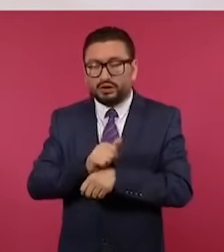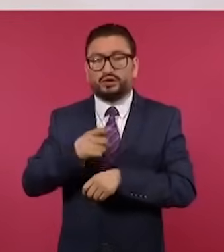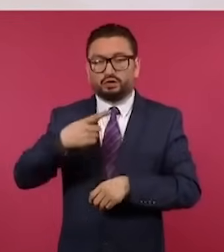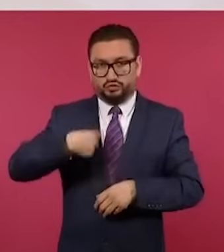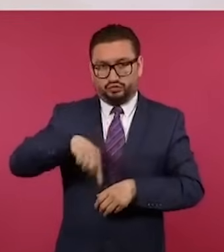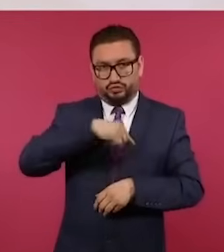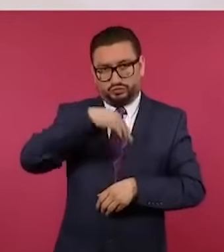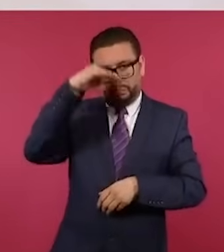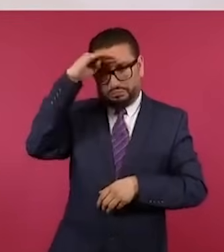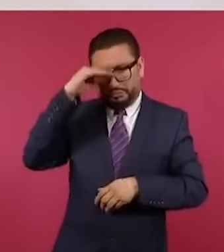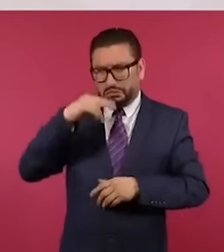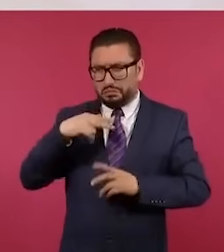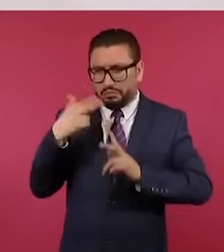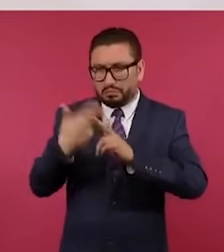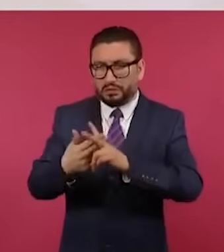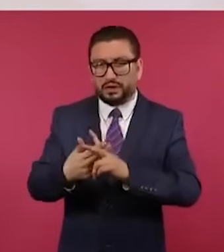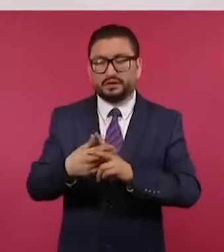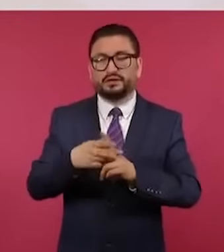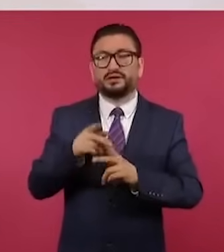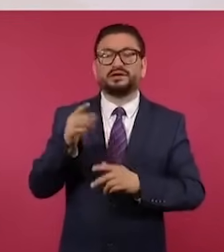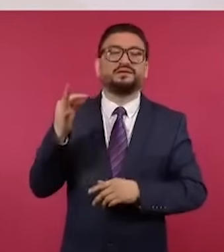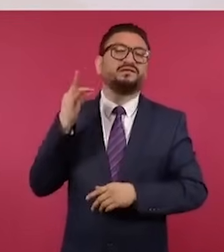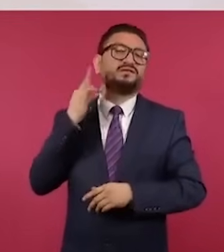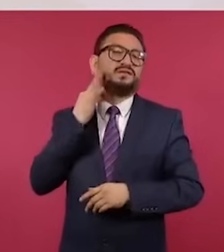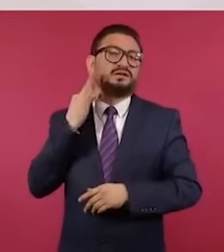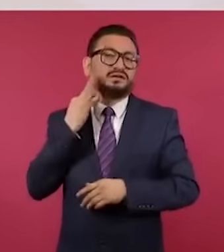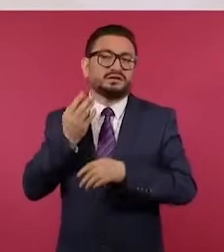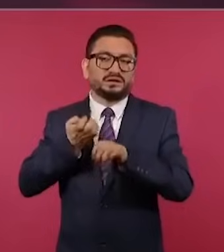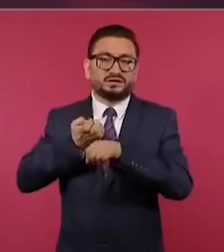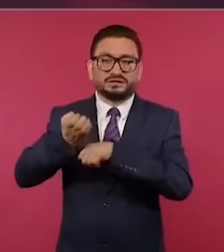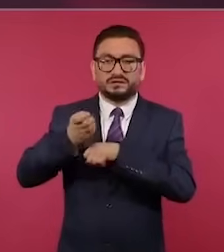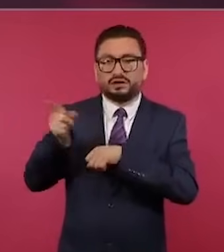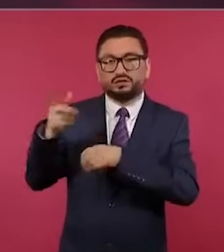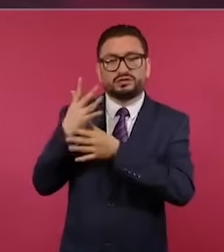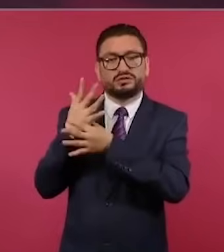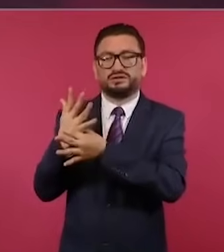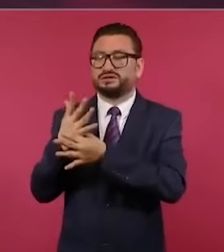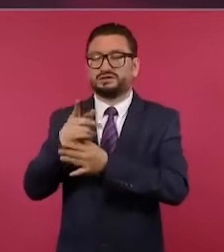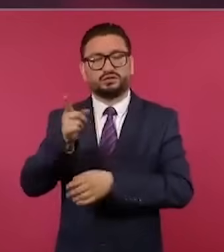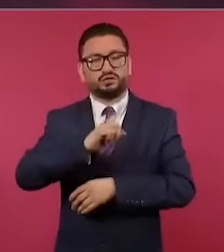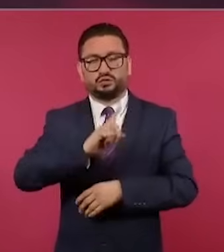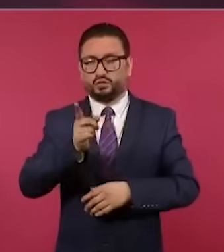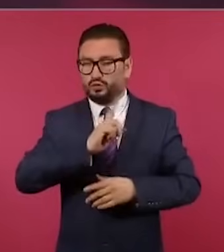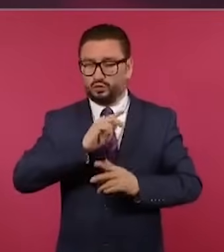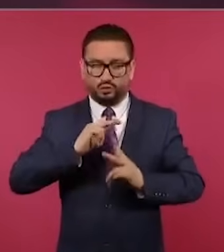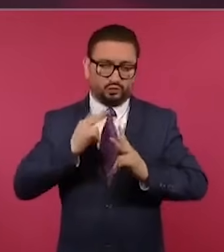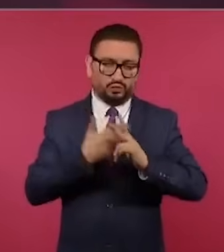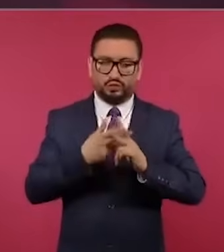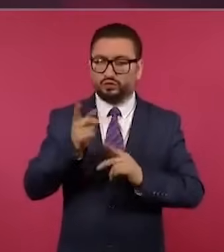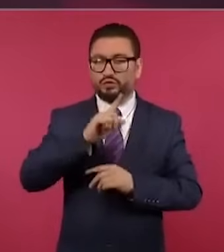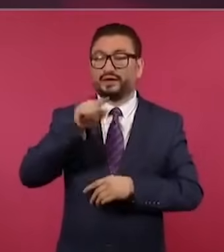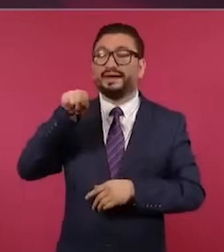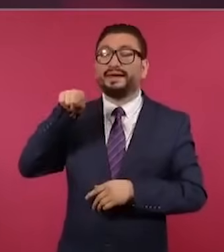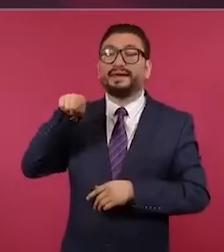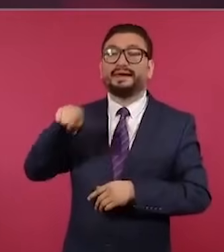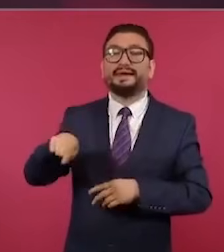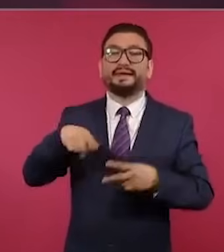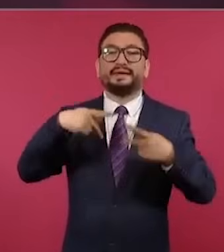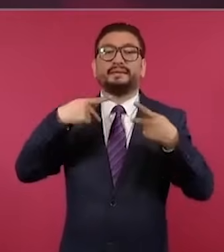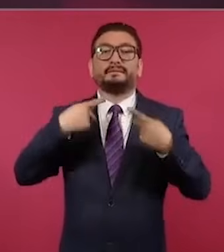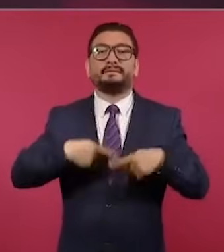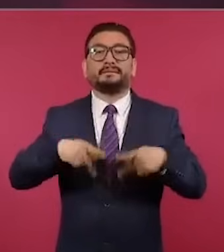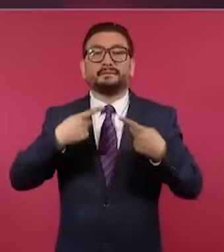un homicidio y la Fiscalía del Estado dijo, no es un homicidio, la persona